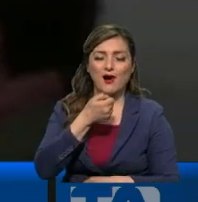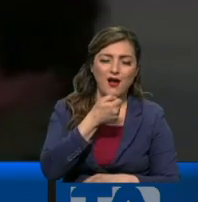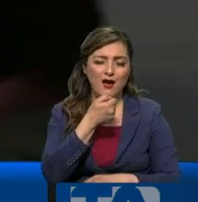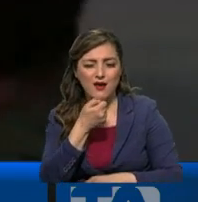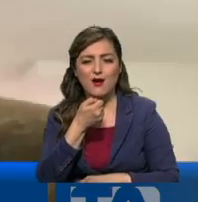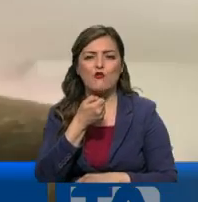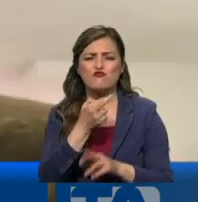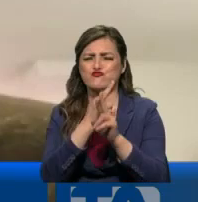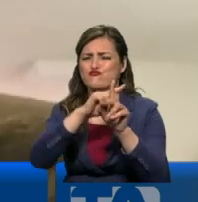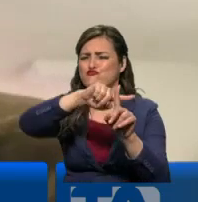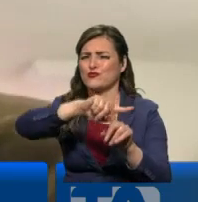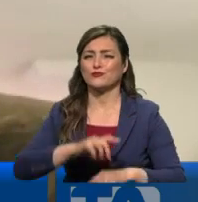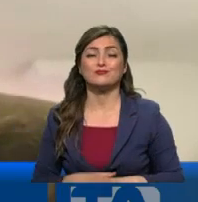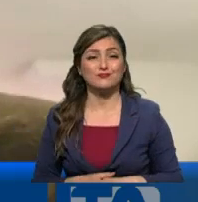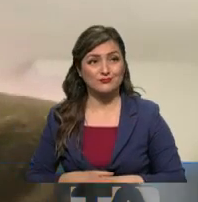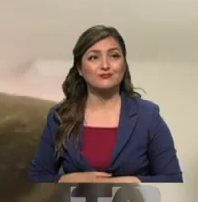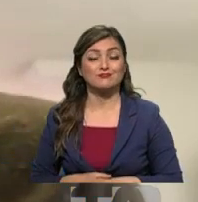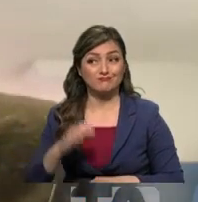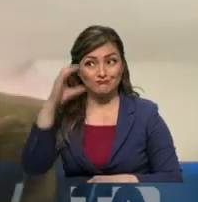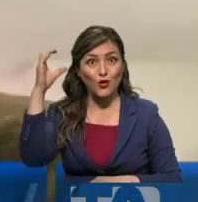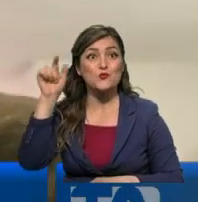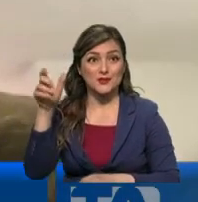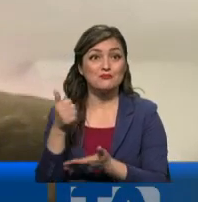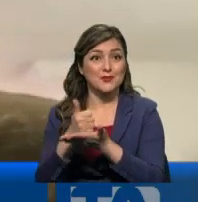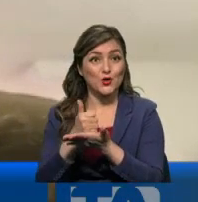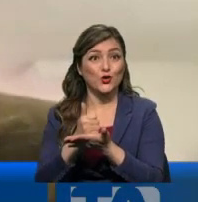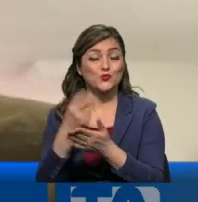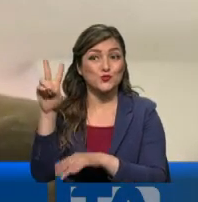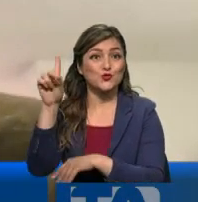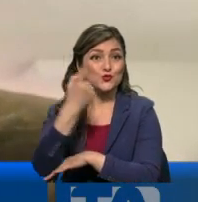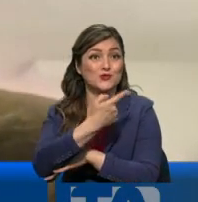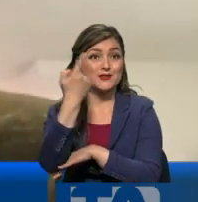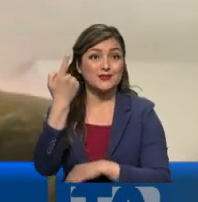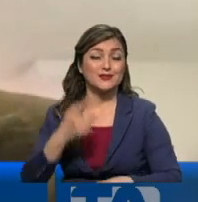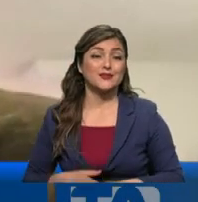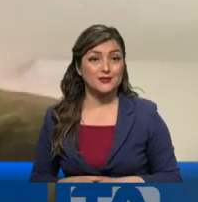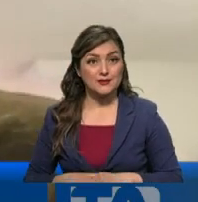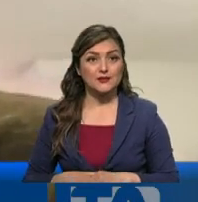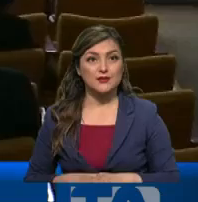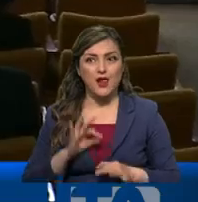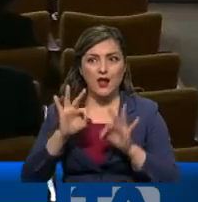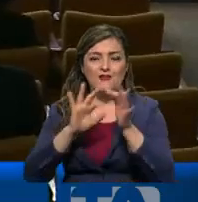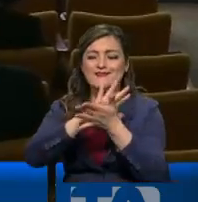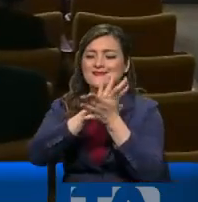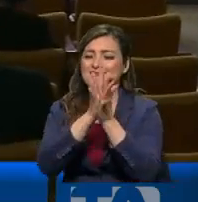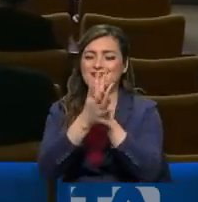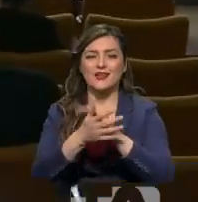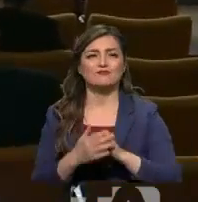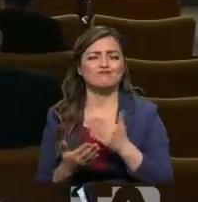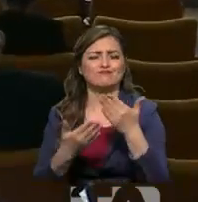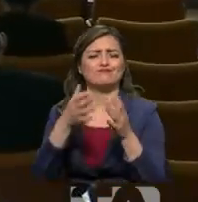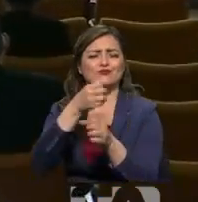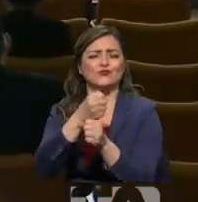buenos resultados. El concierto del plan piloto en Colombia se realizó hace 21 días y no se registró ni un solo contagio. Para que estos eventos